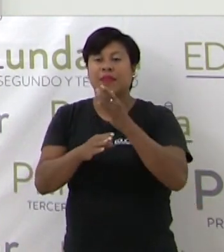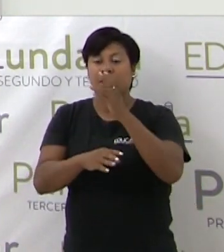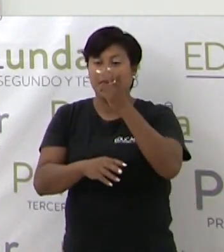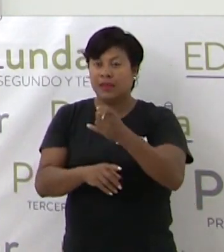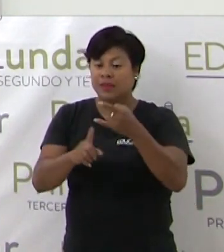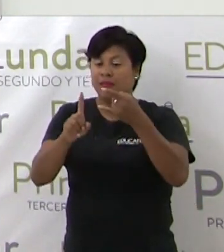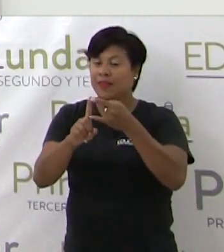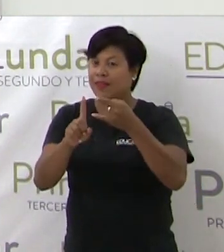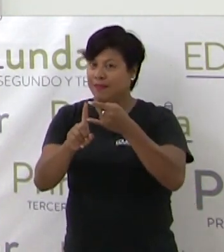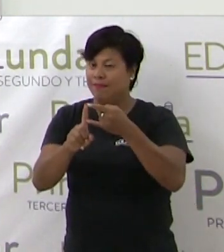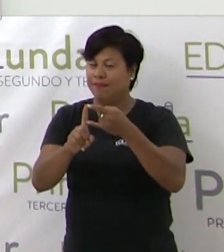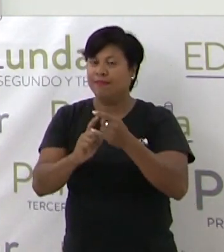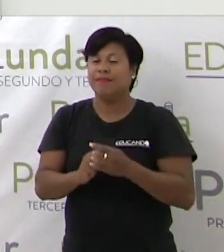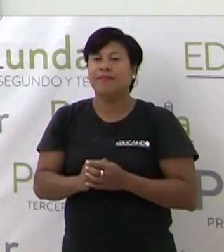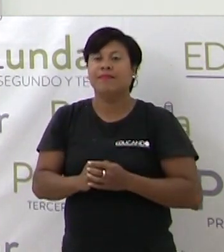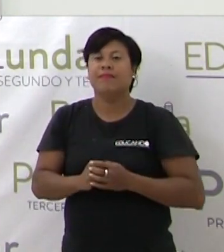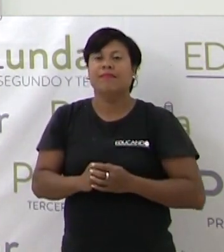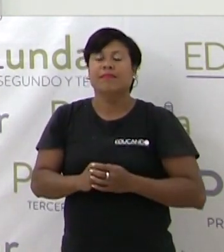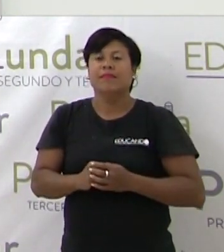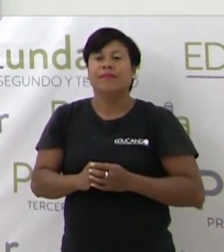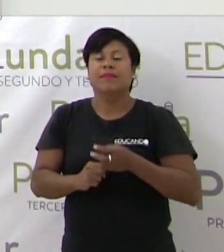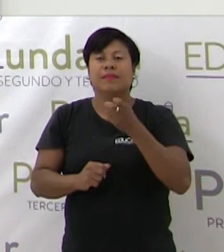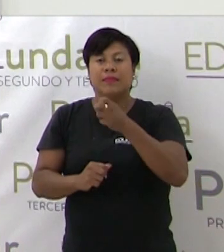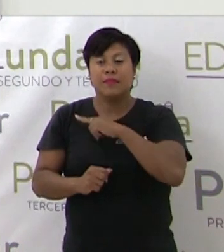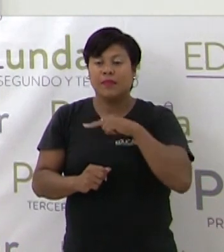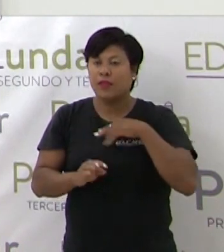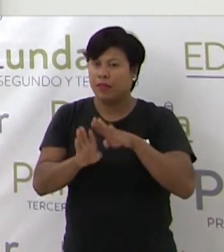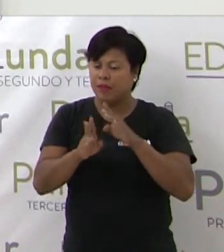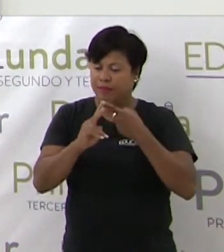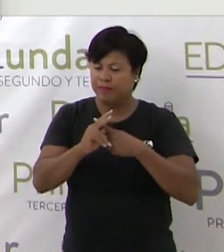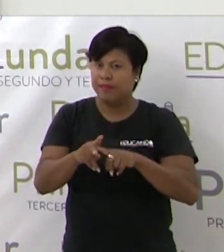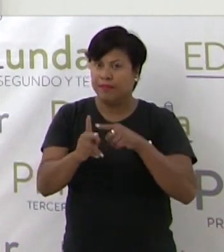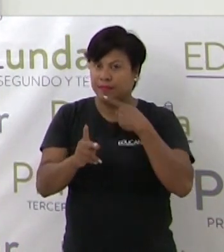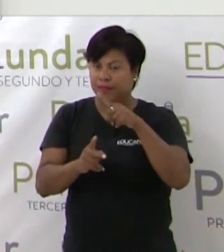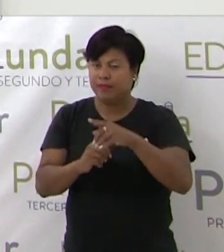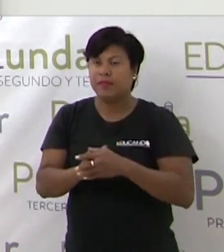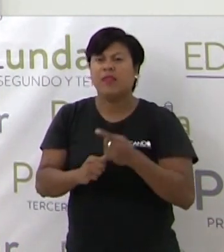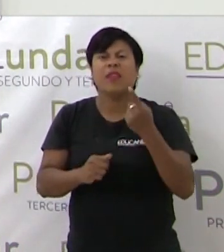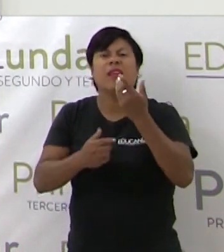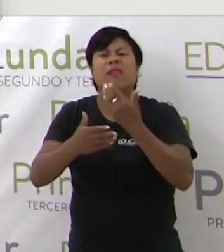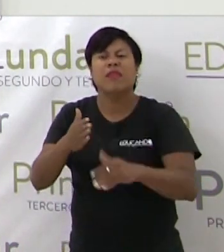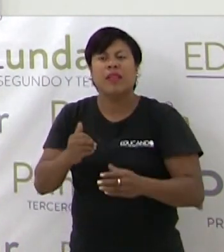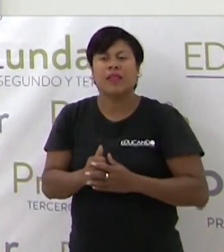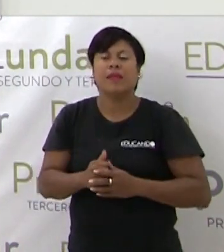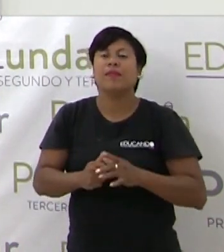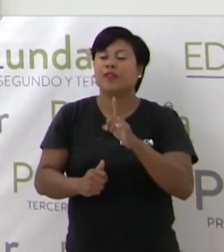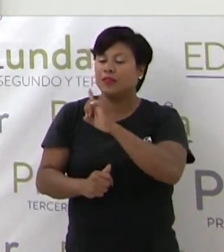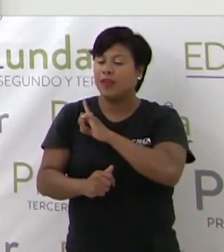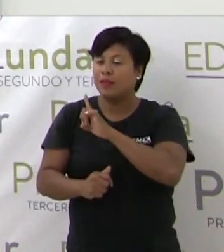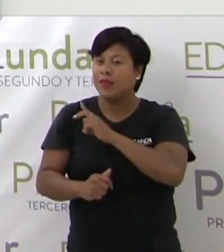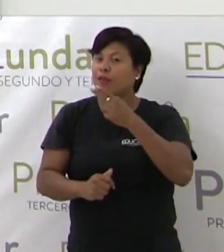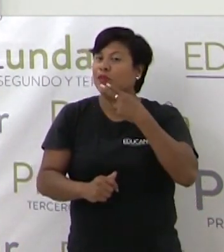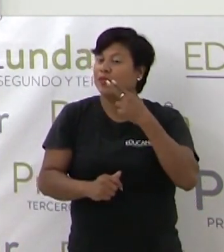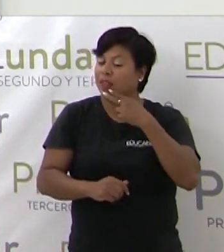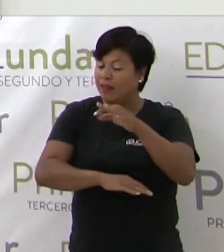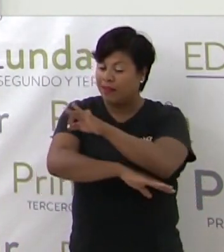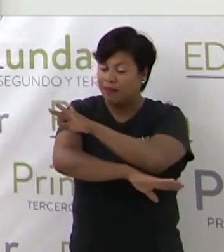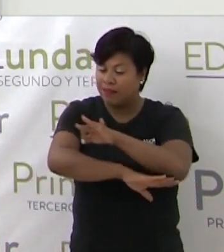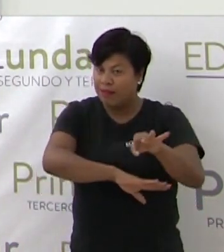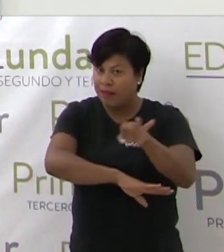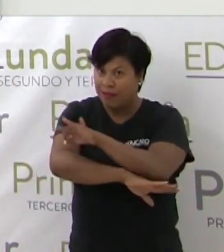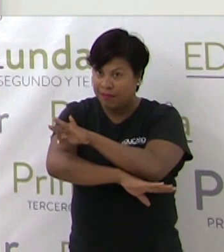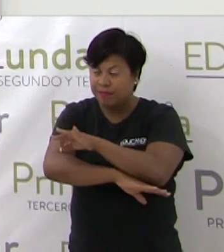que quiero trazar, y que es un cuadrado, como dijimos en un principio. Ahora, ¿qué es lo que falta? Pues nada más utilizar la regla y